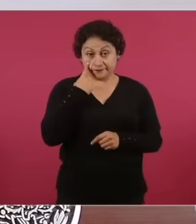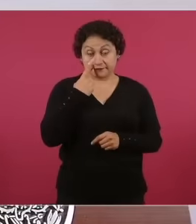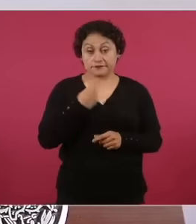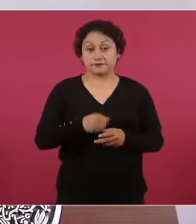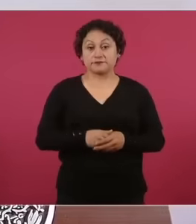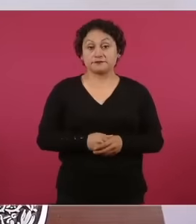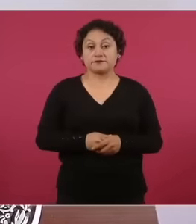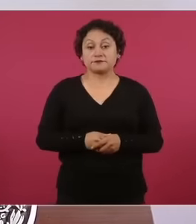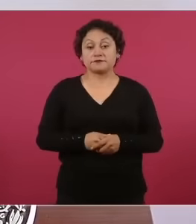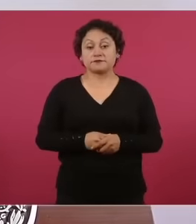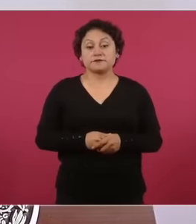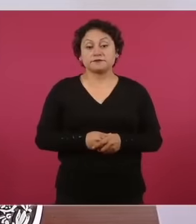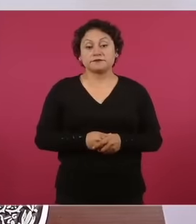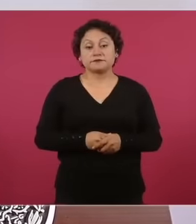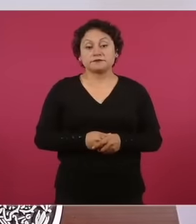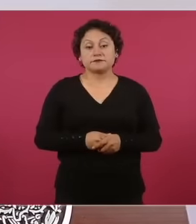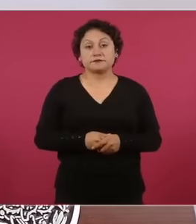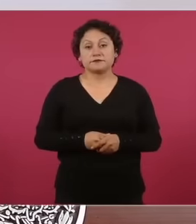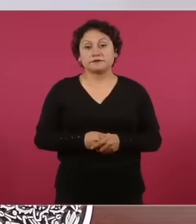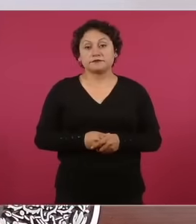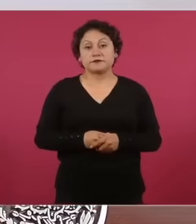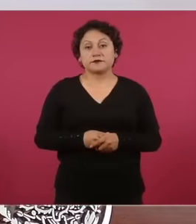hay movimientos estudiantiles.